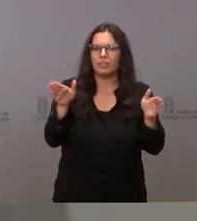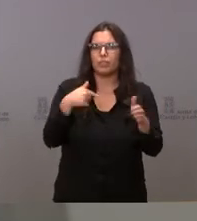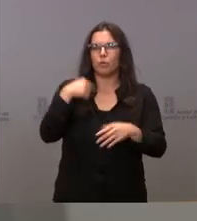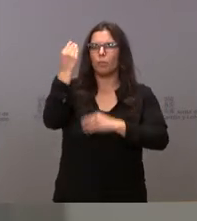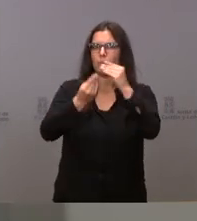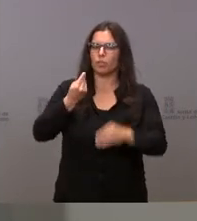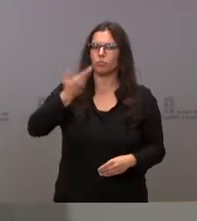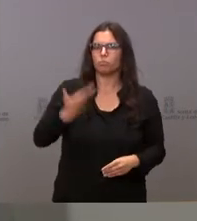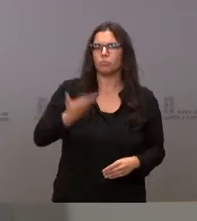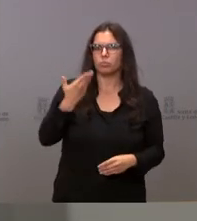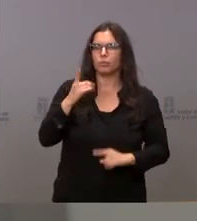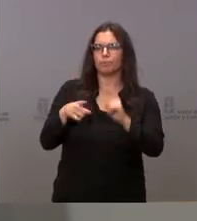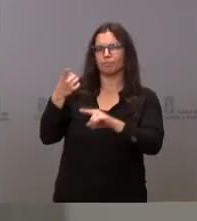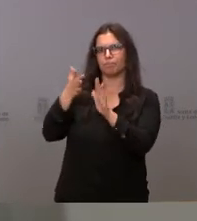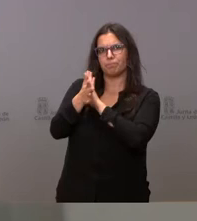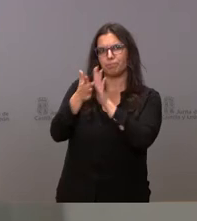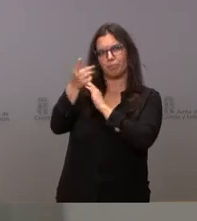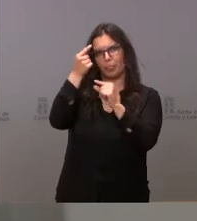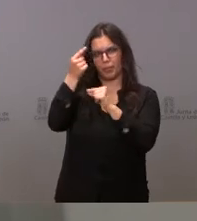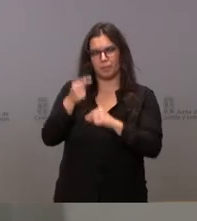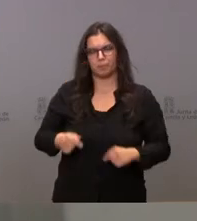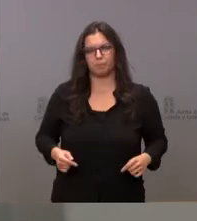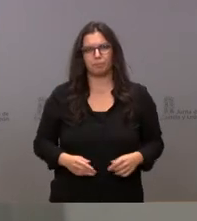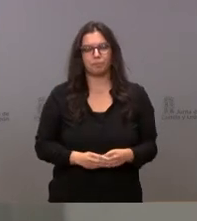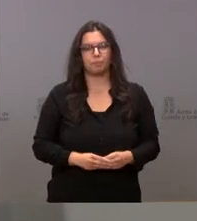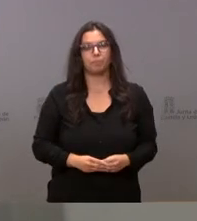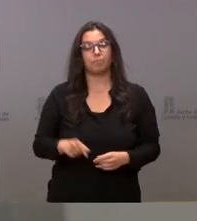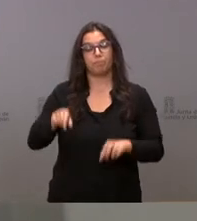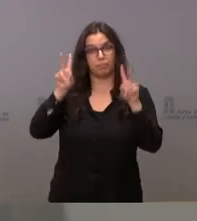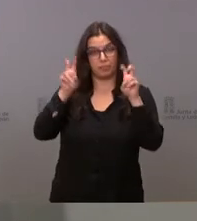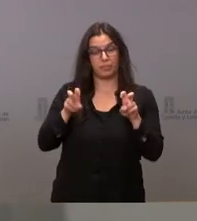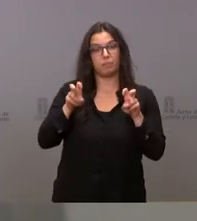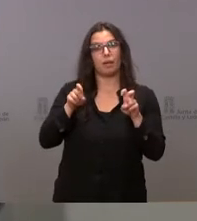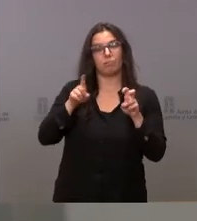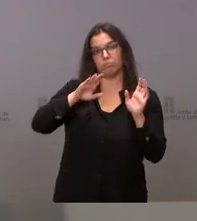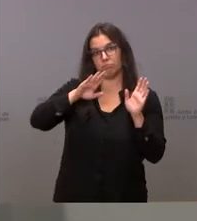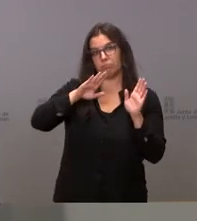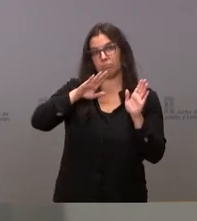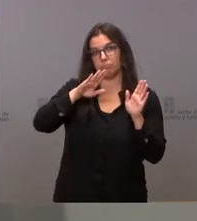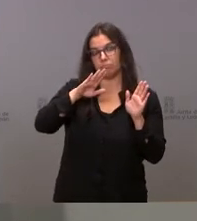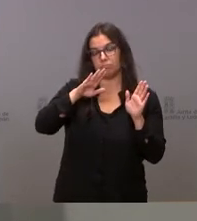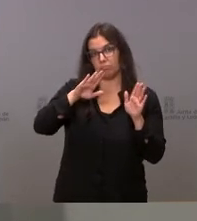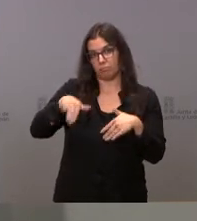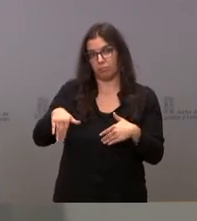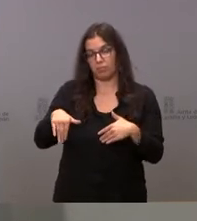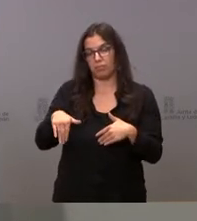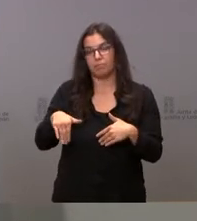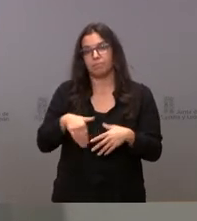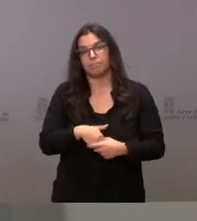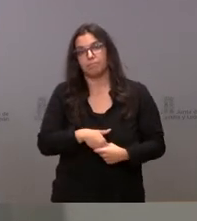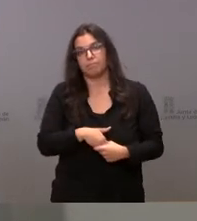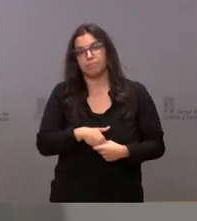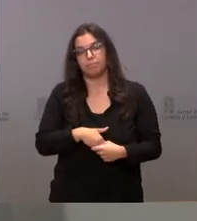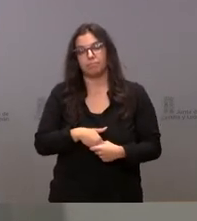pena comentar con detalle. Dejaremos este asunto para el final de